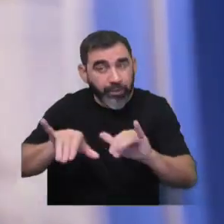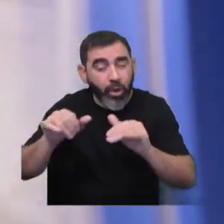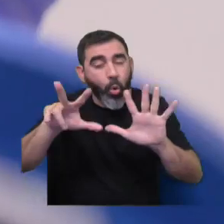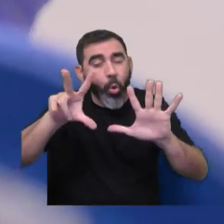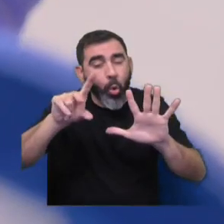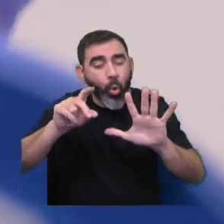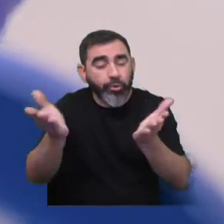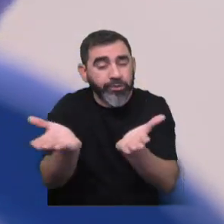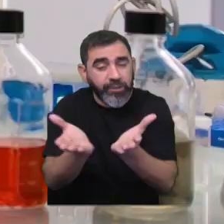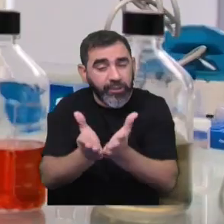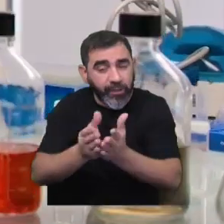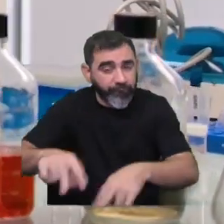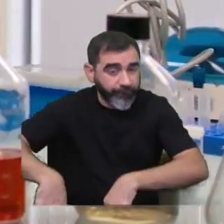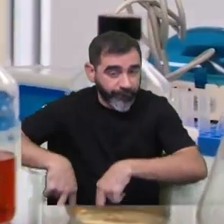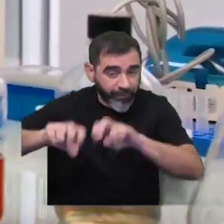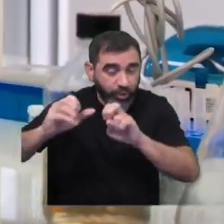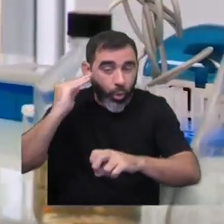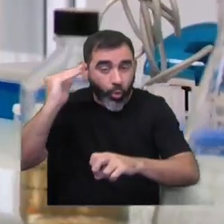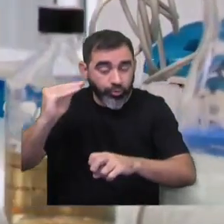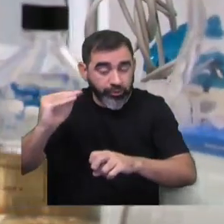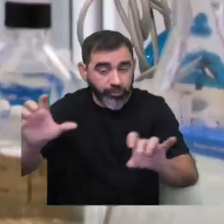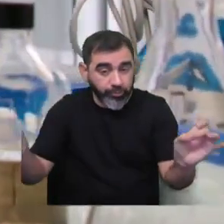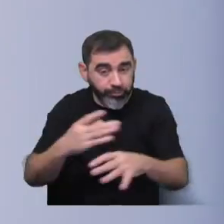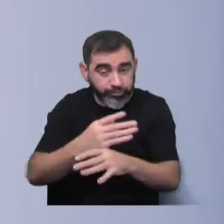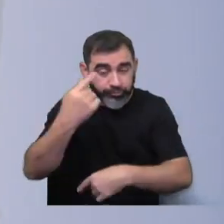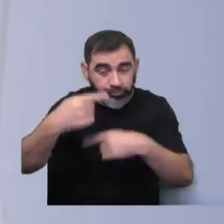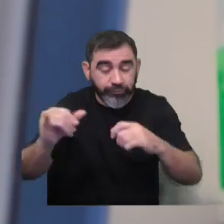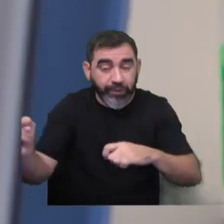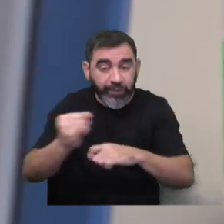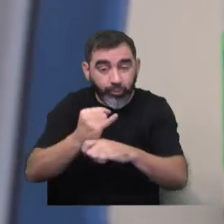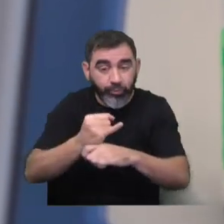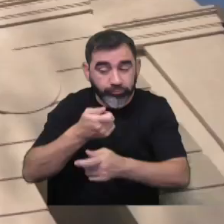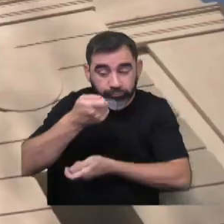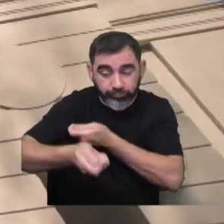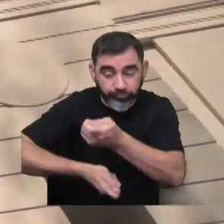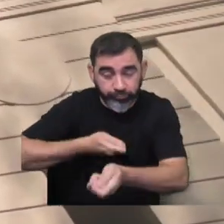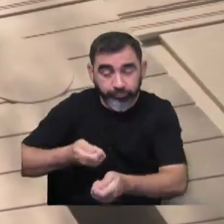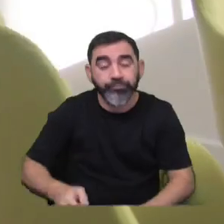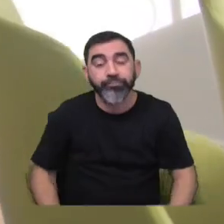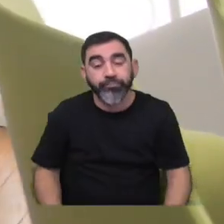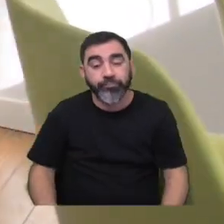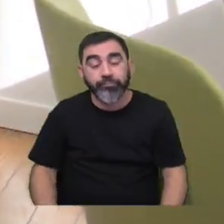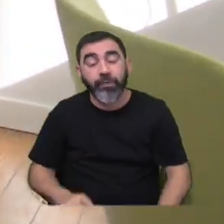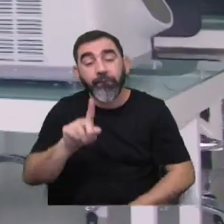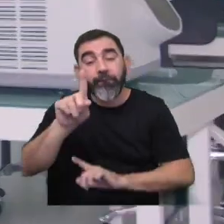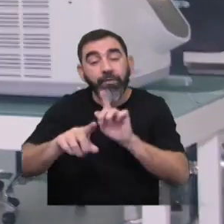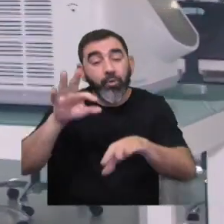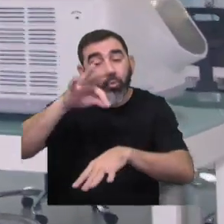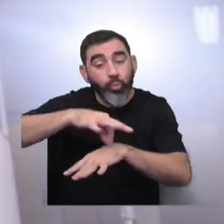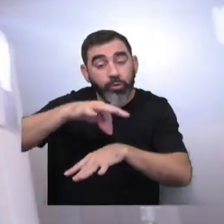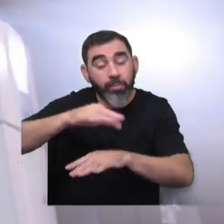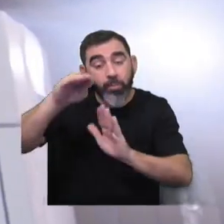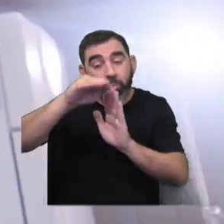80 investigadores, docentes, académicos de distintas instituciones que contribuyen. La Facultad de Medicina y este programa